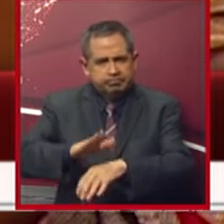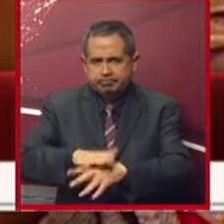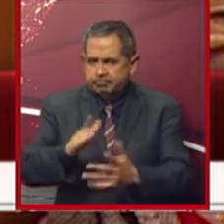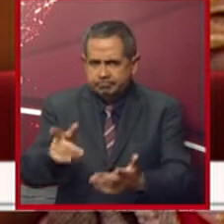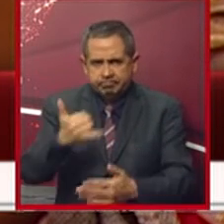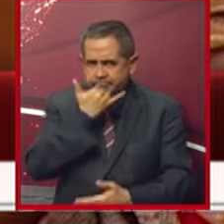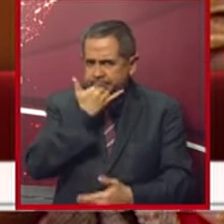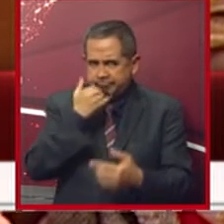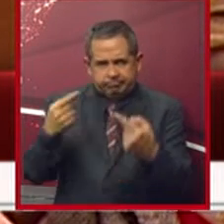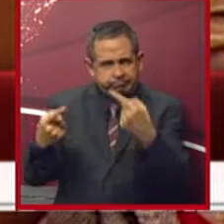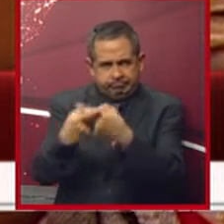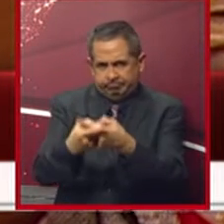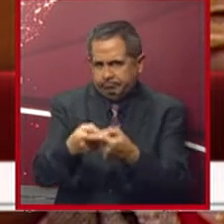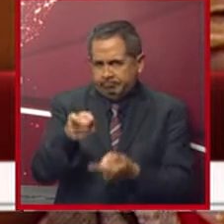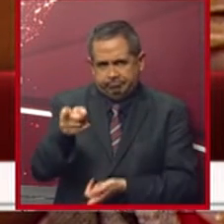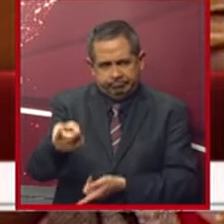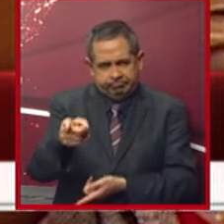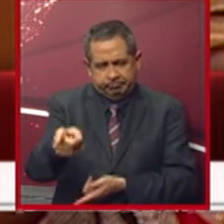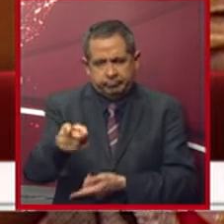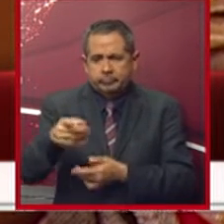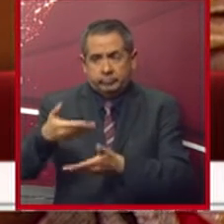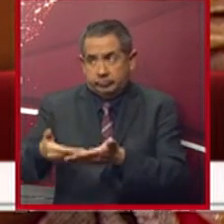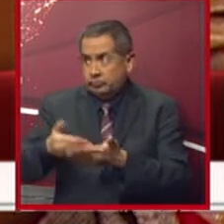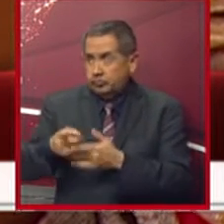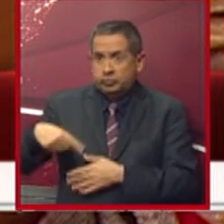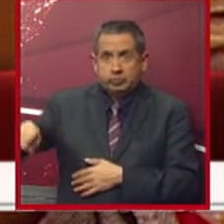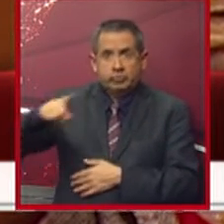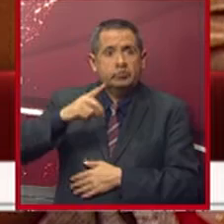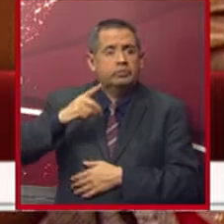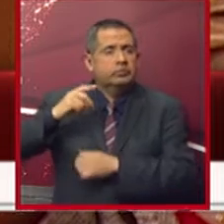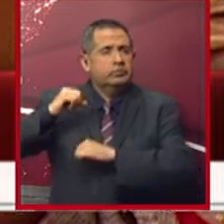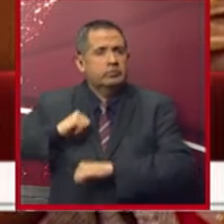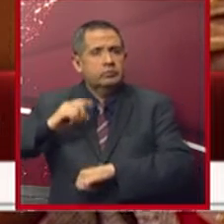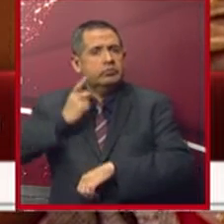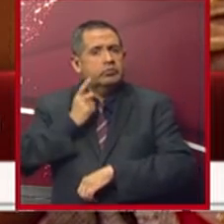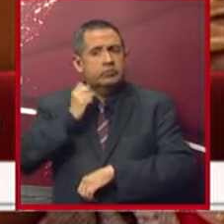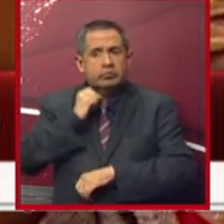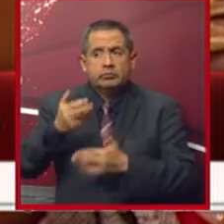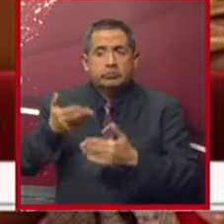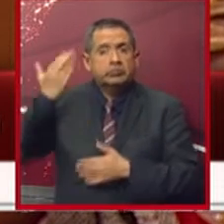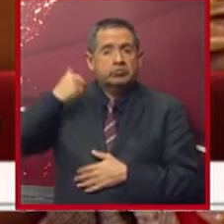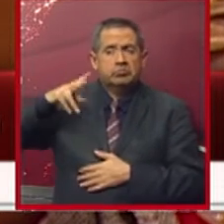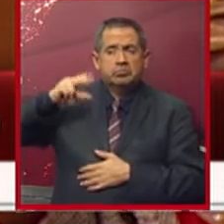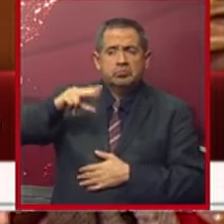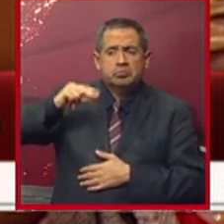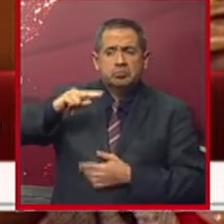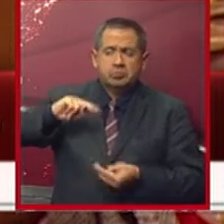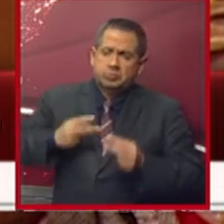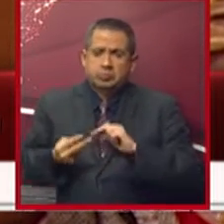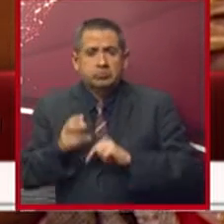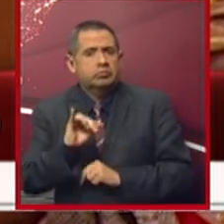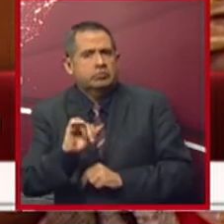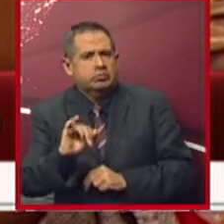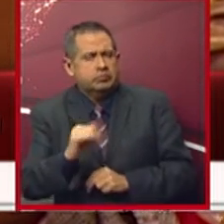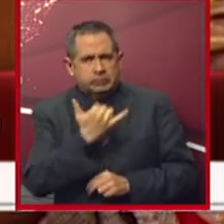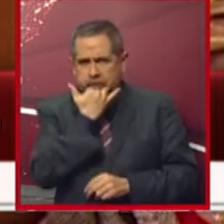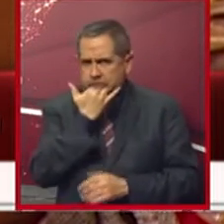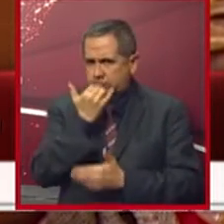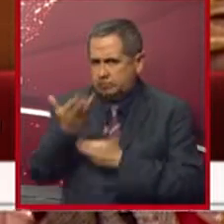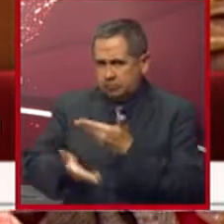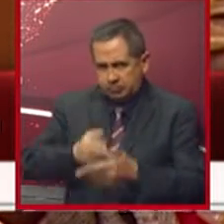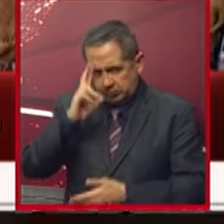congruencia por parte de aquellos hoy legisladores que en su momento se opusieron a la aprobación de aquella